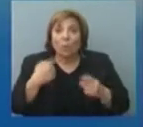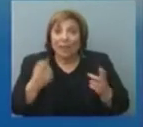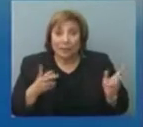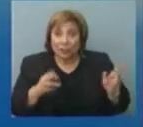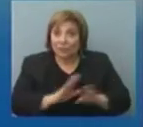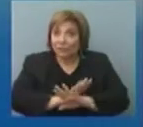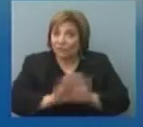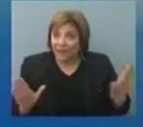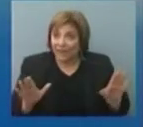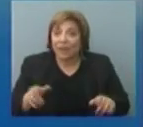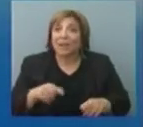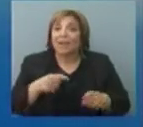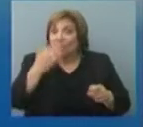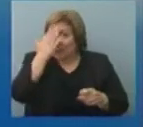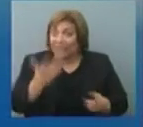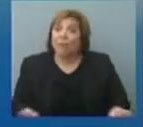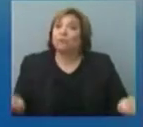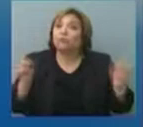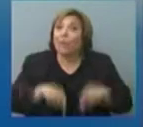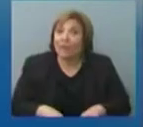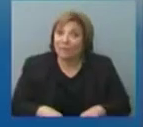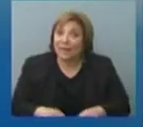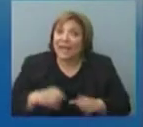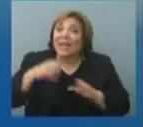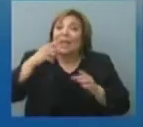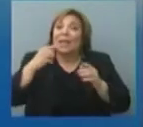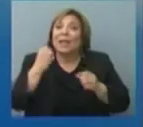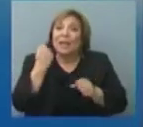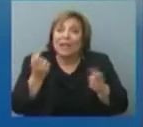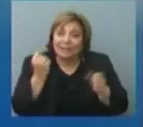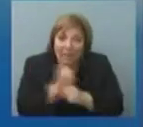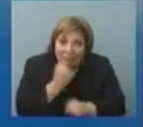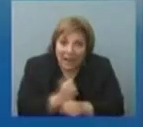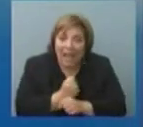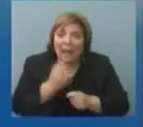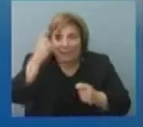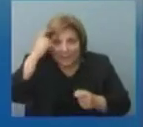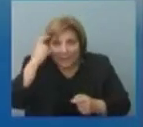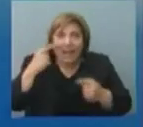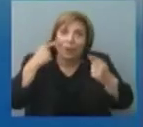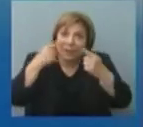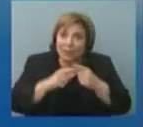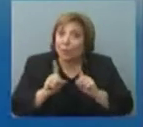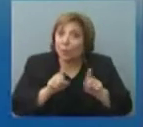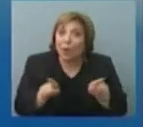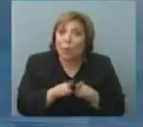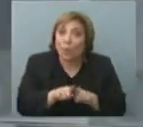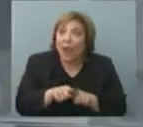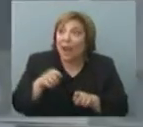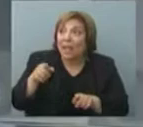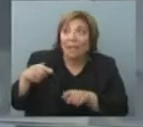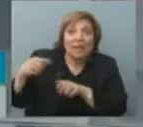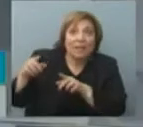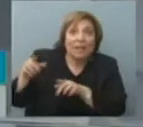pasen las municipales el frente amplio tiene que volver a su a sus raíces a sus bases a la gente y además pasa una cosa que bastante